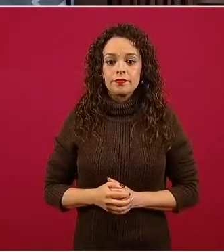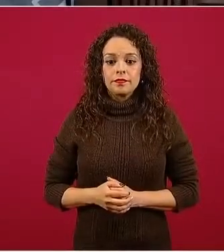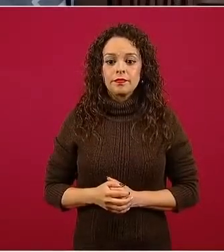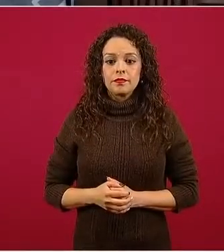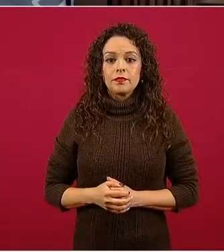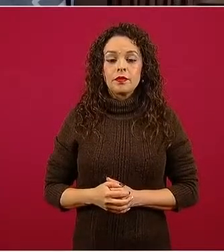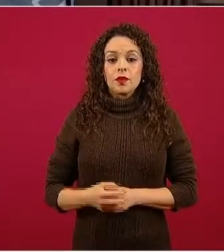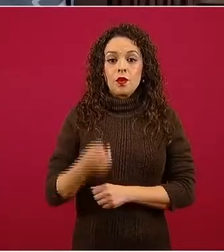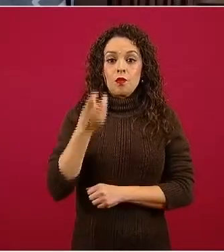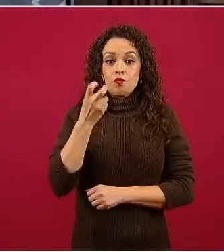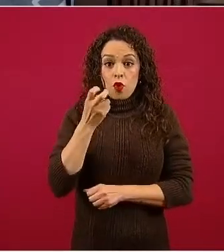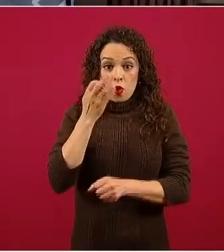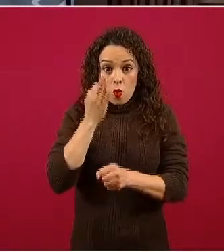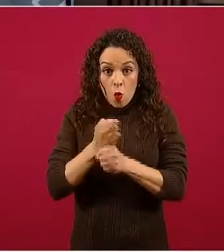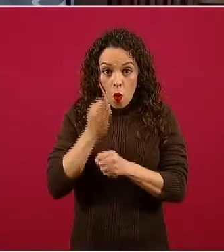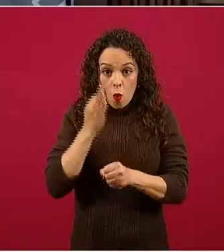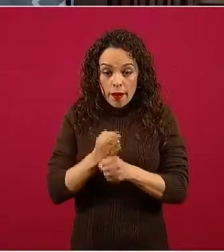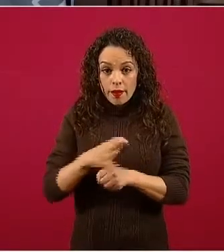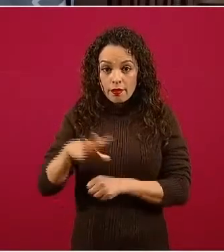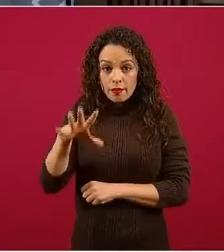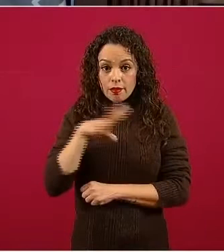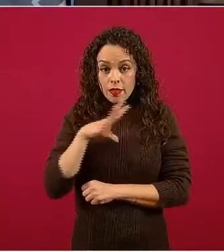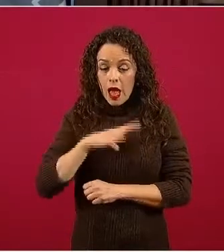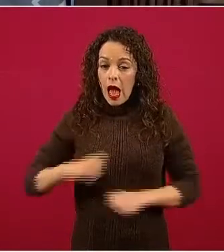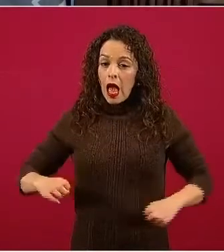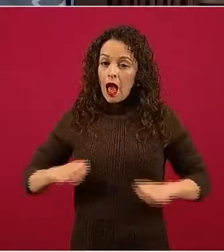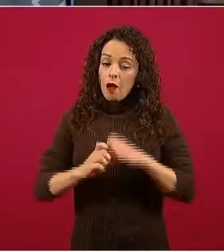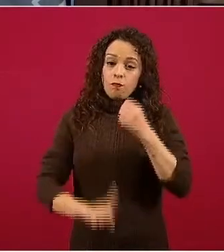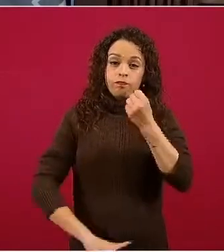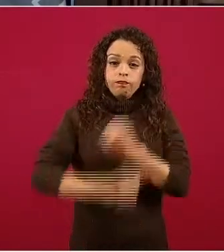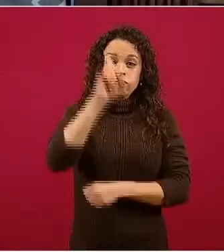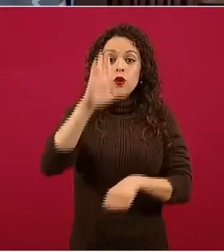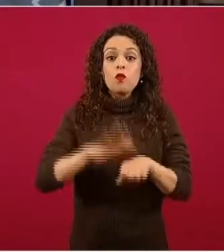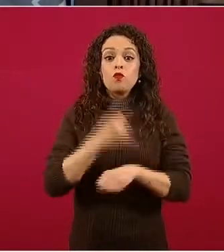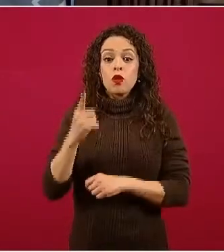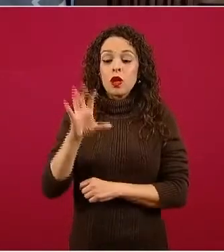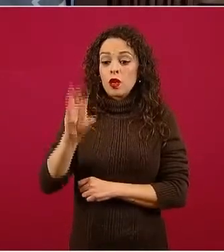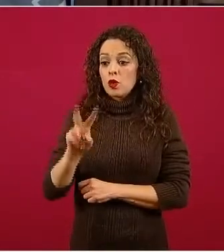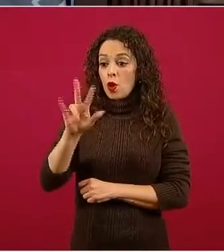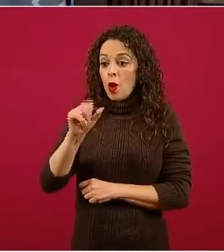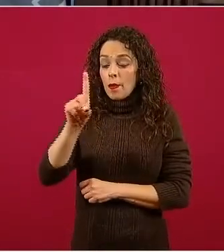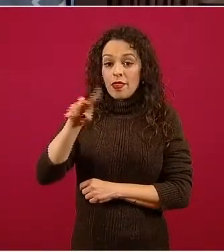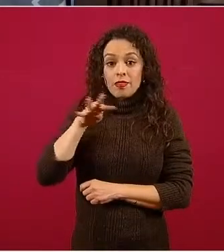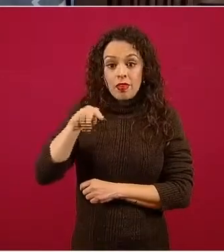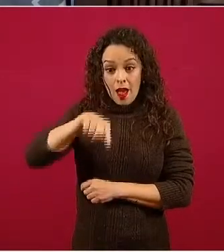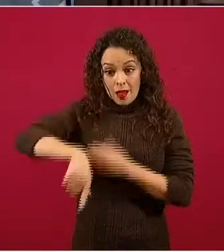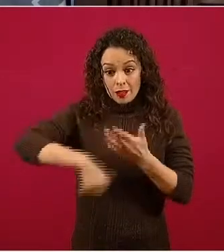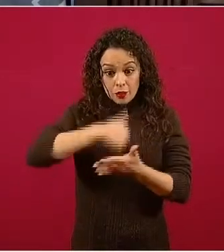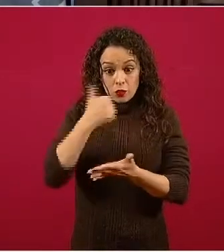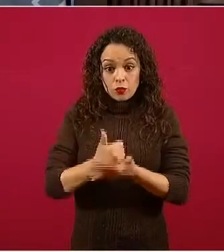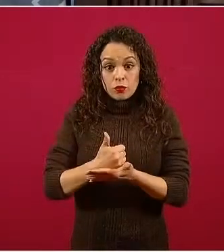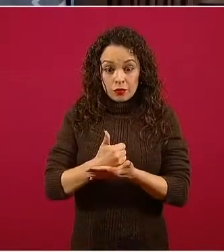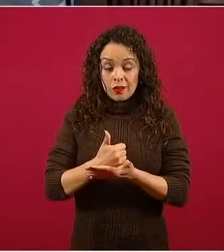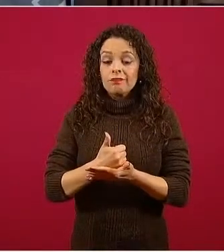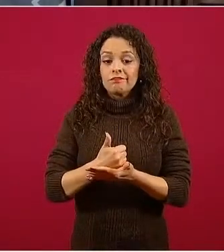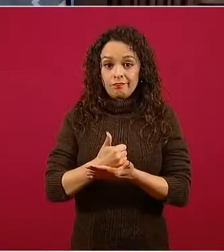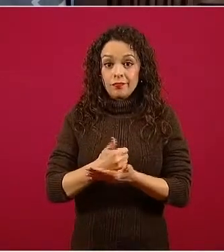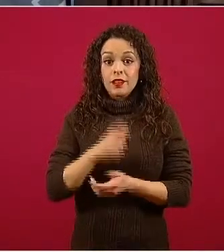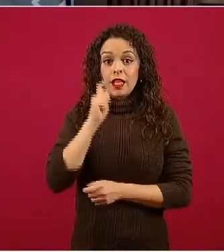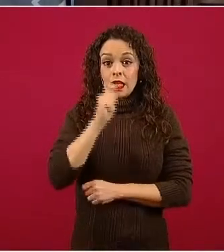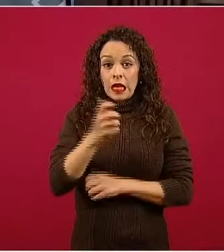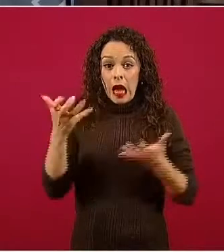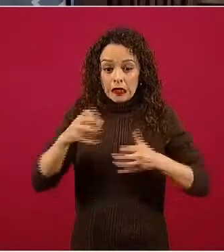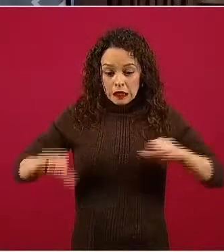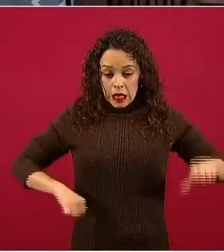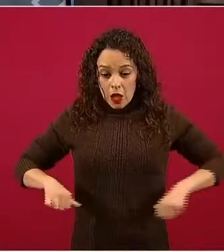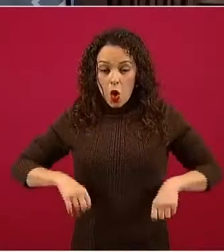alerta COVID-19, en emergencia por COVID-19 en la ciudad, las acciones urgentes son: